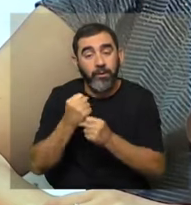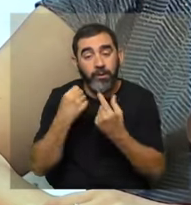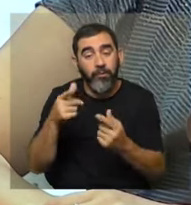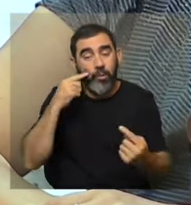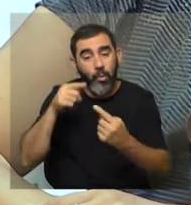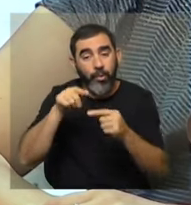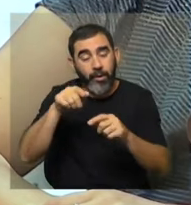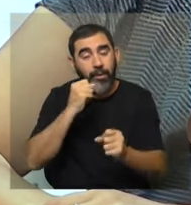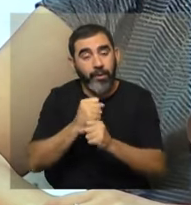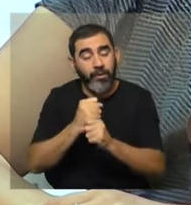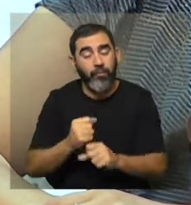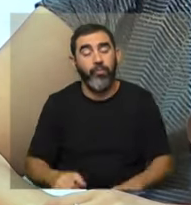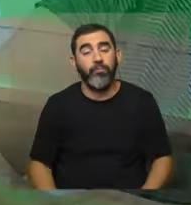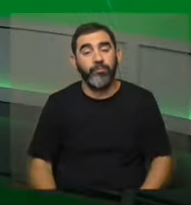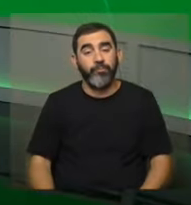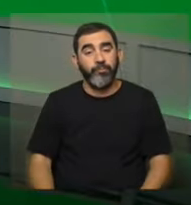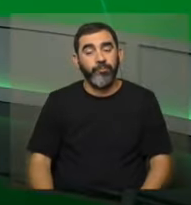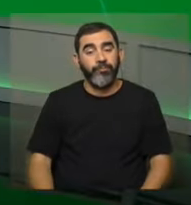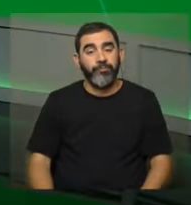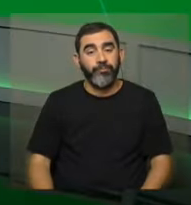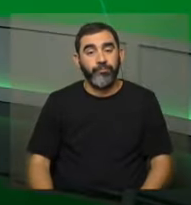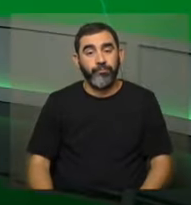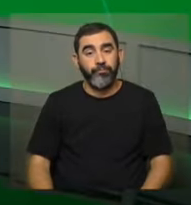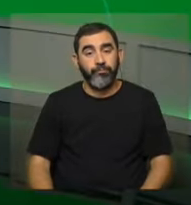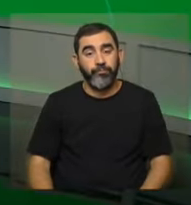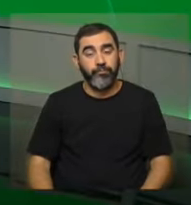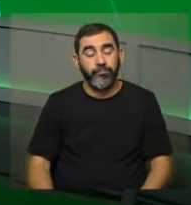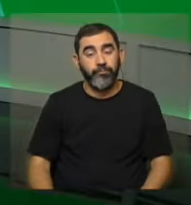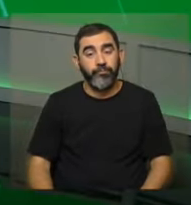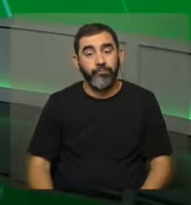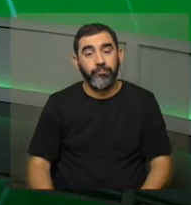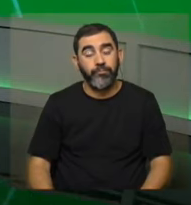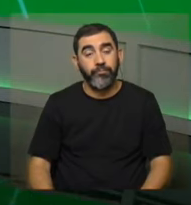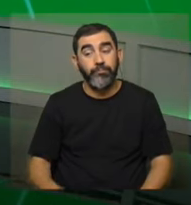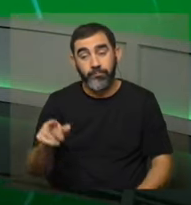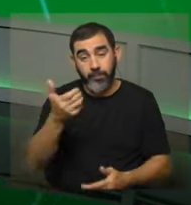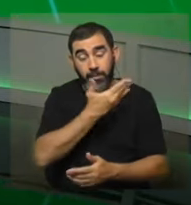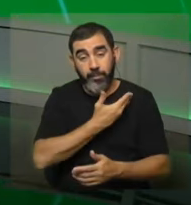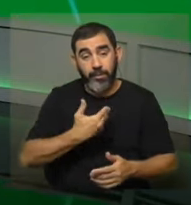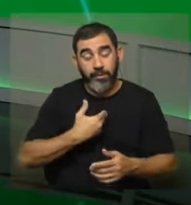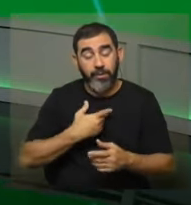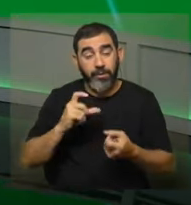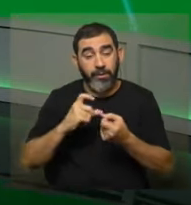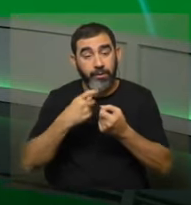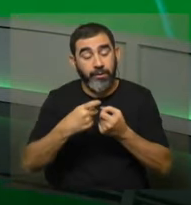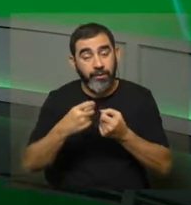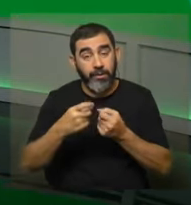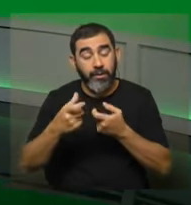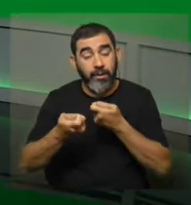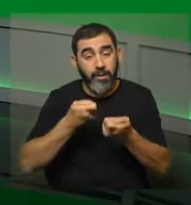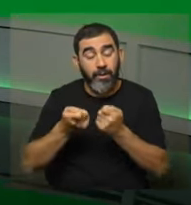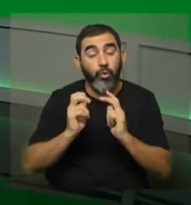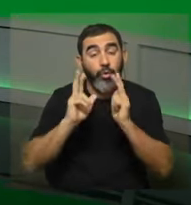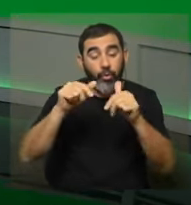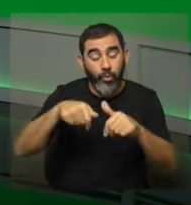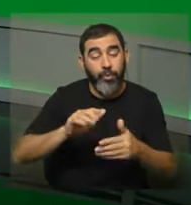que queremos bueno y el presidente de fis Fabio riverón que allí lo veían a un lado de Marcelo dijo esta mañana aquí en